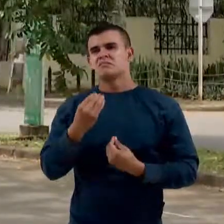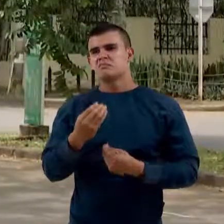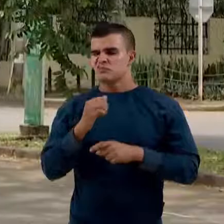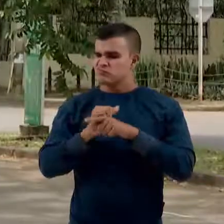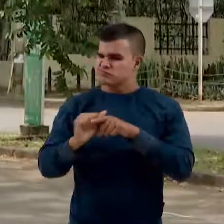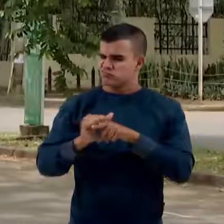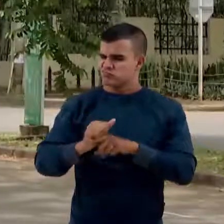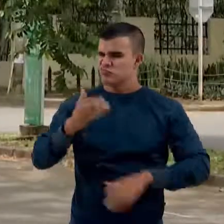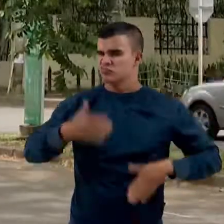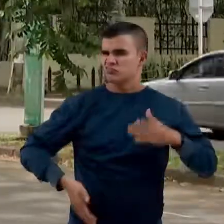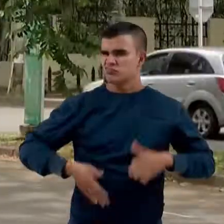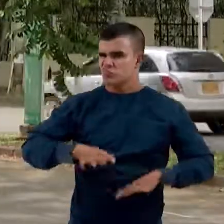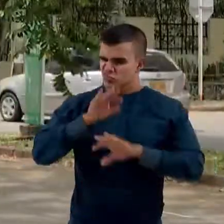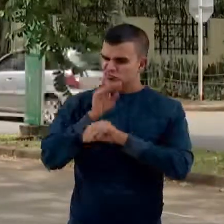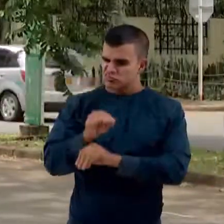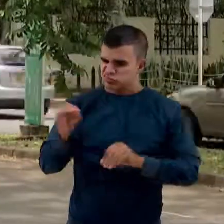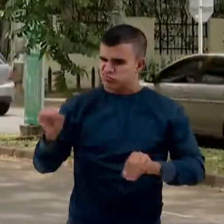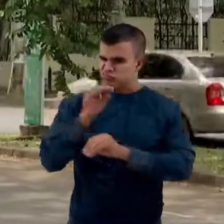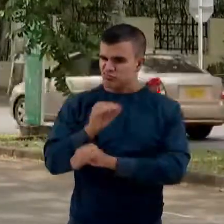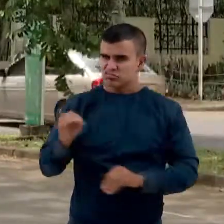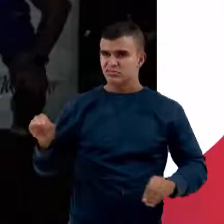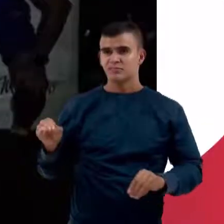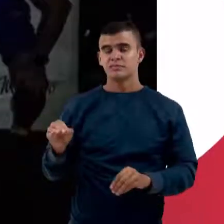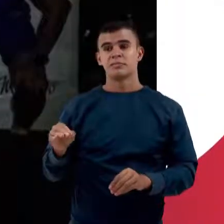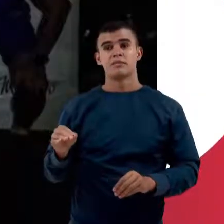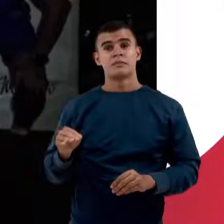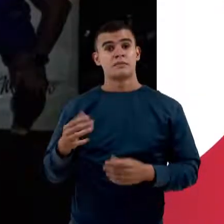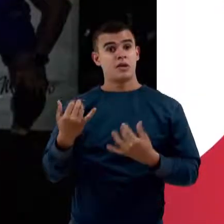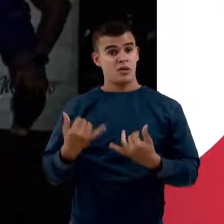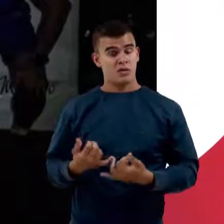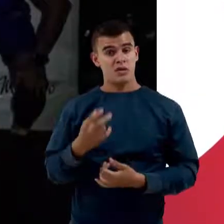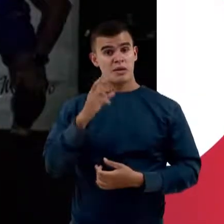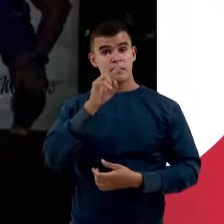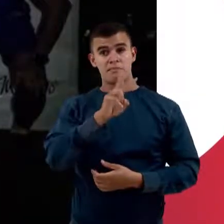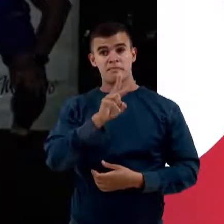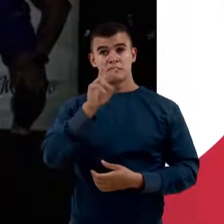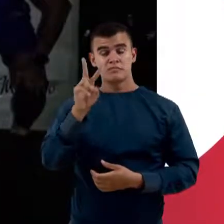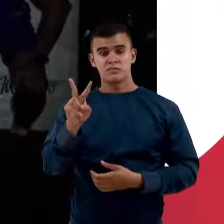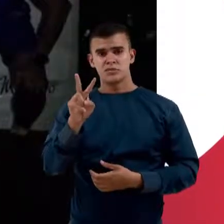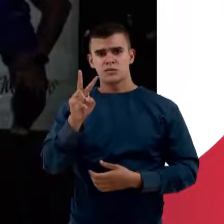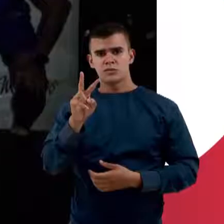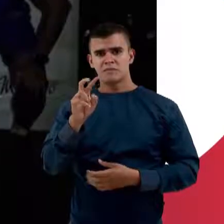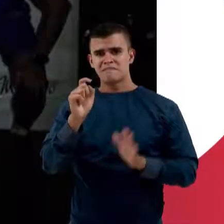que organizamos junto a Germán Gámez. Se llamaba un Everesting Trail